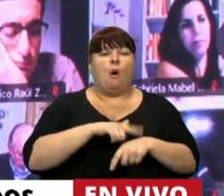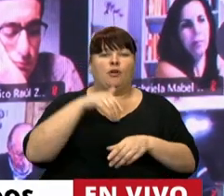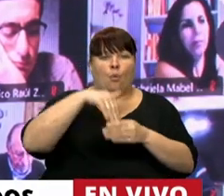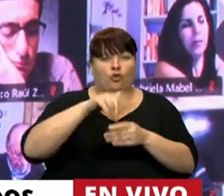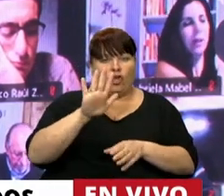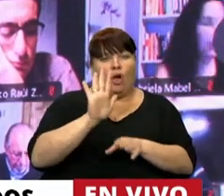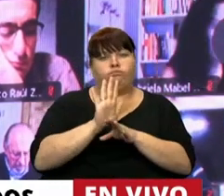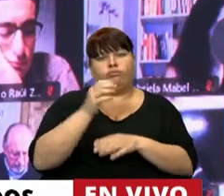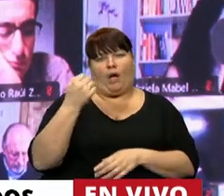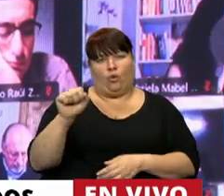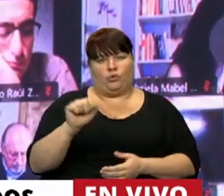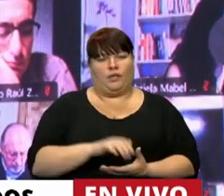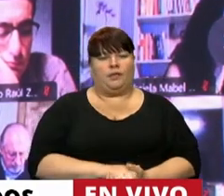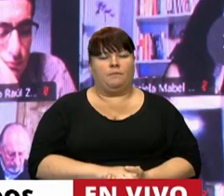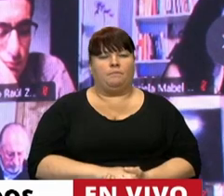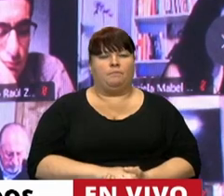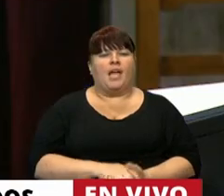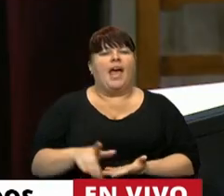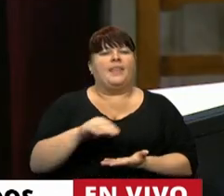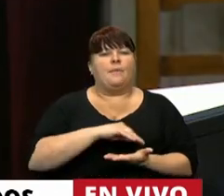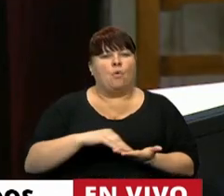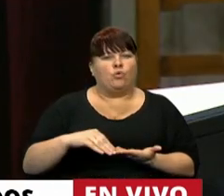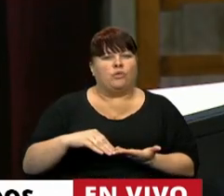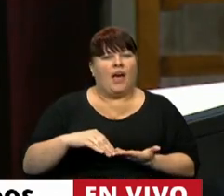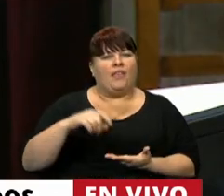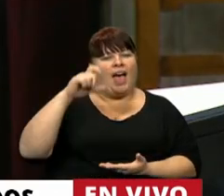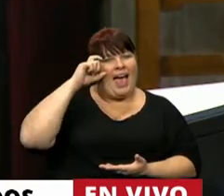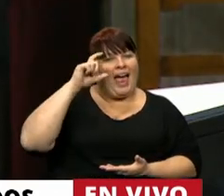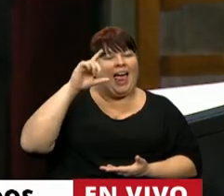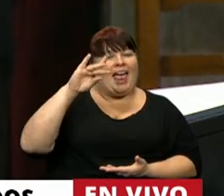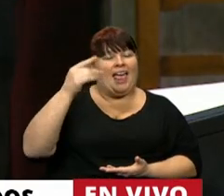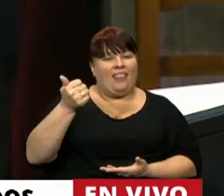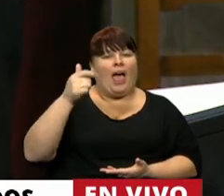Ausente a la hora de votar. Diputada Elda Pértile.